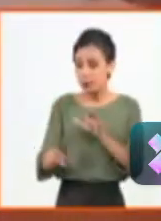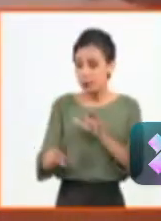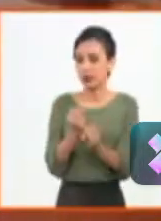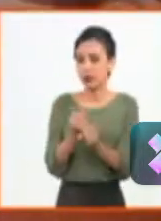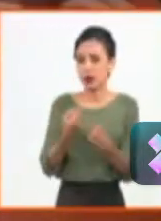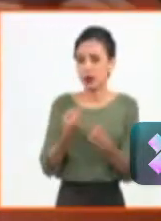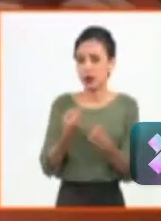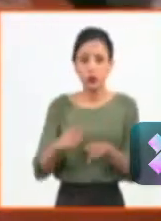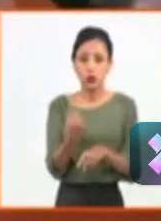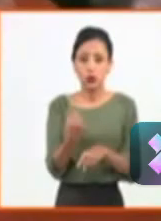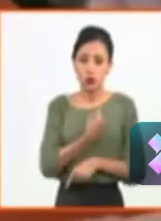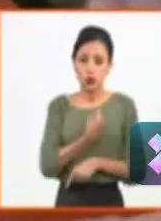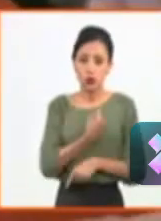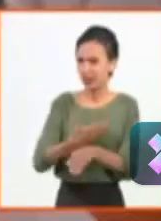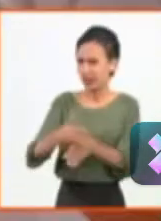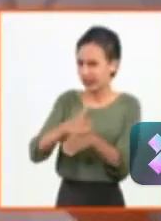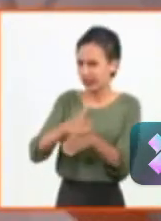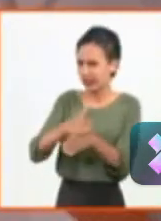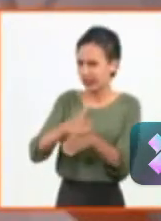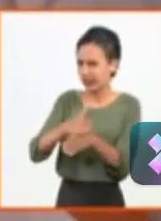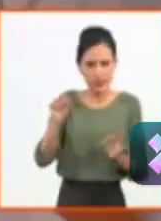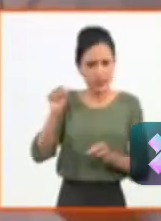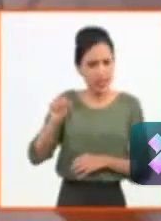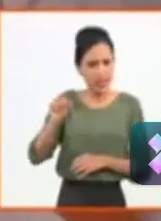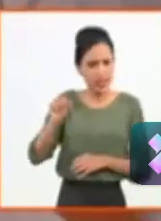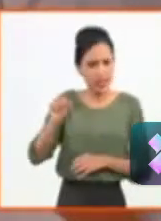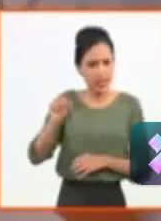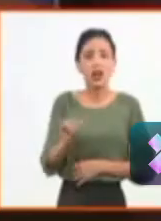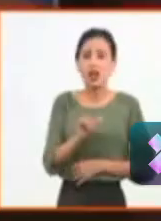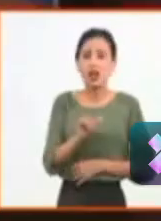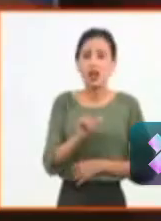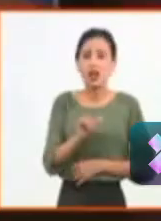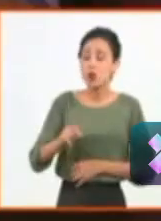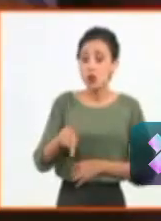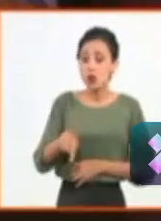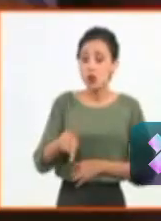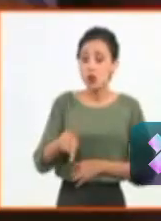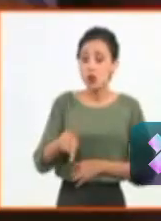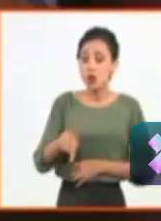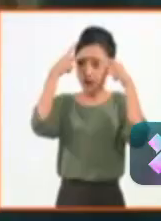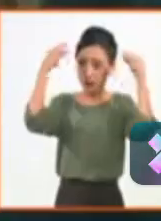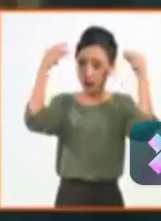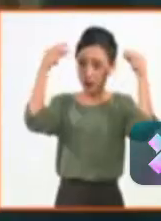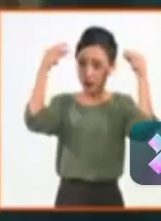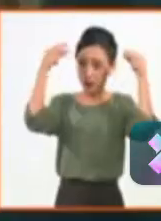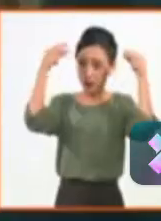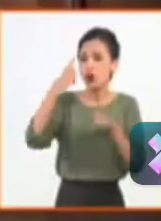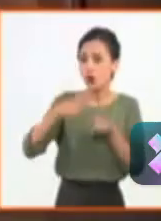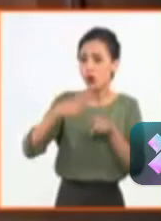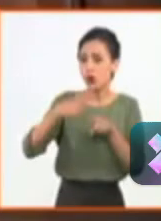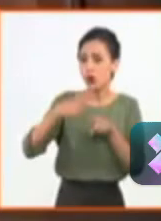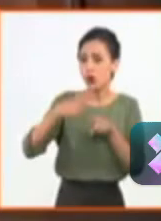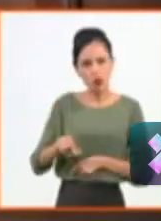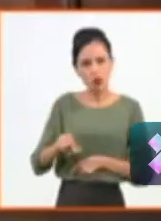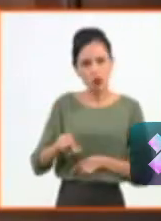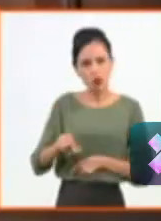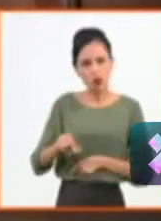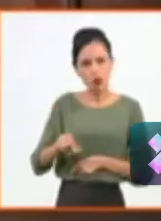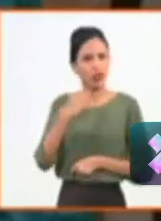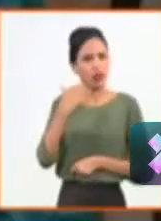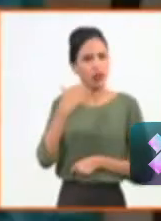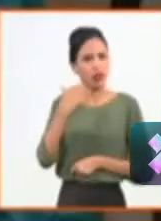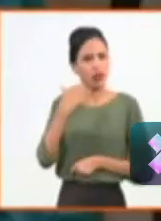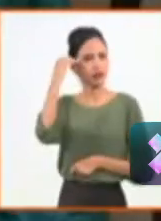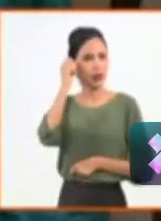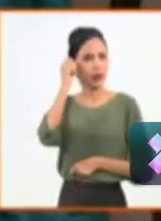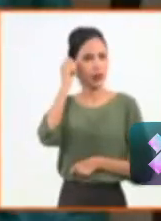obstetras, enfermeros, especialistas en MGI, personas con preparación y experiencia además, que han estado